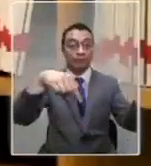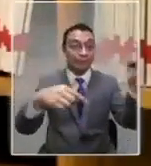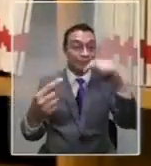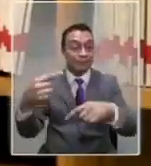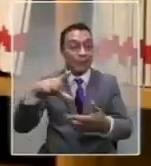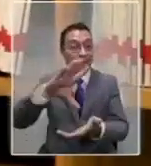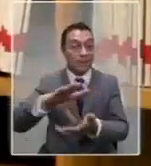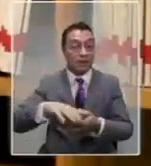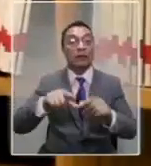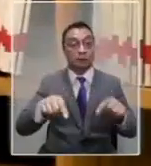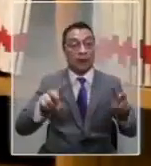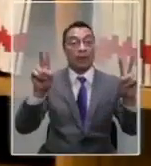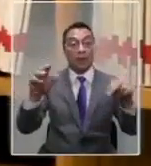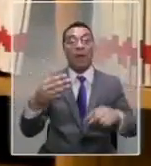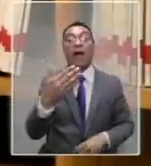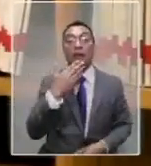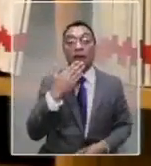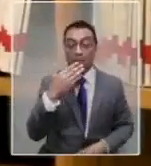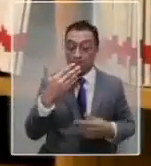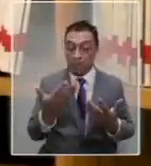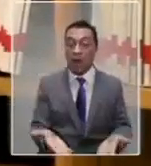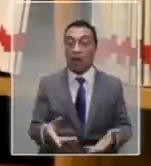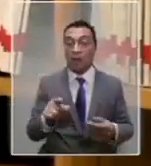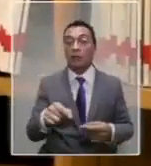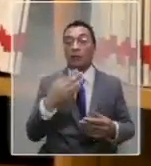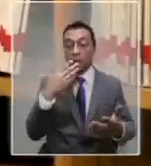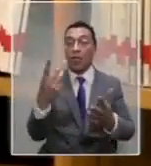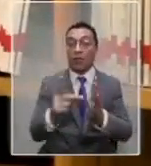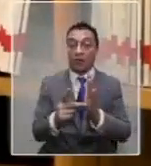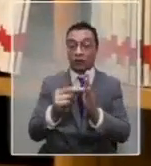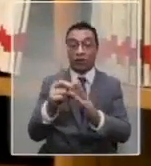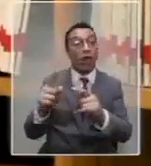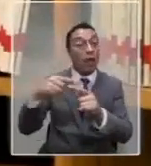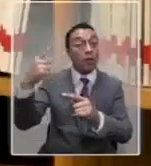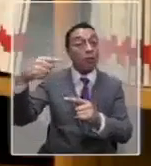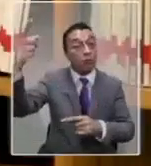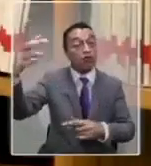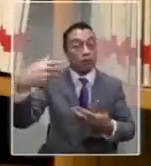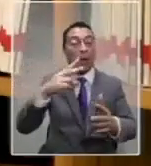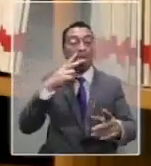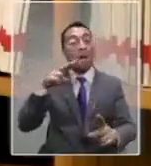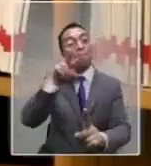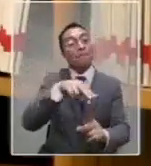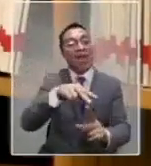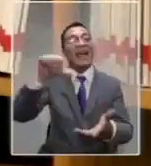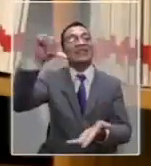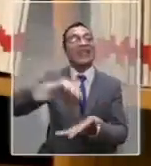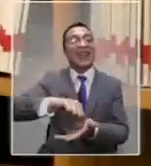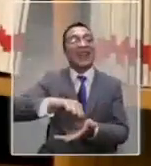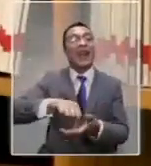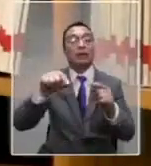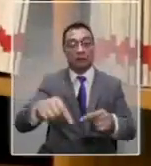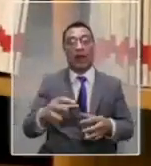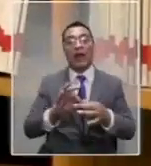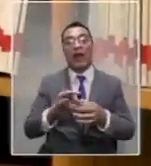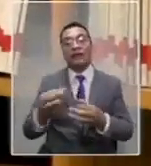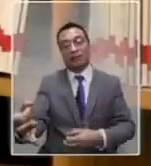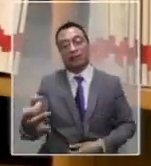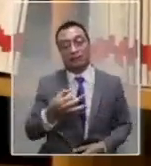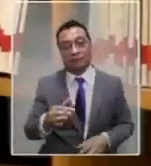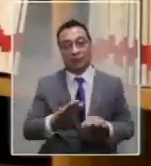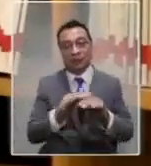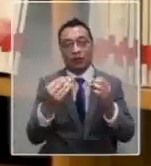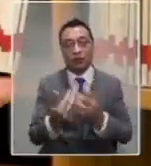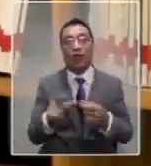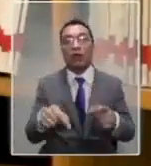es uno de los temas que vamos a tener como para desarrollar en los próximos capítulos de Mirada Central, así que agradecemos por este adelanto y